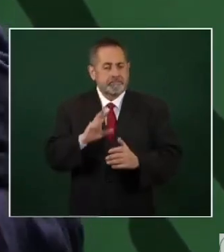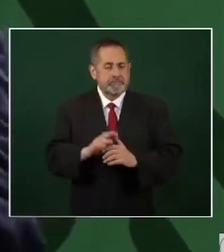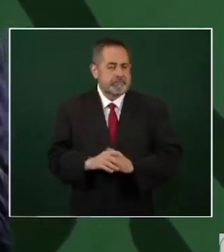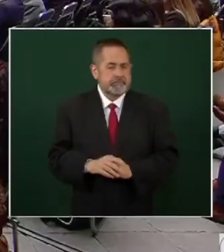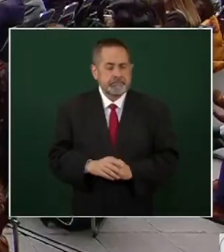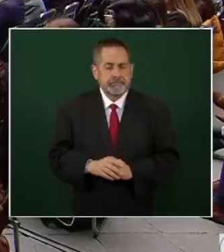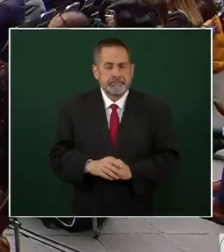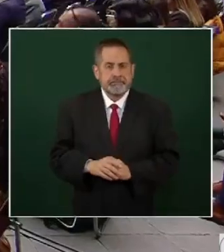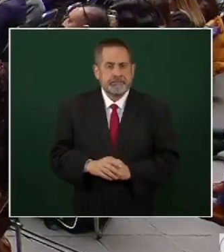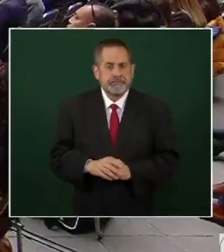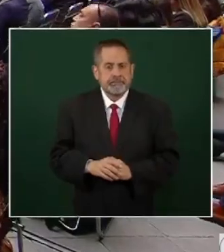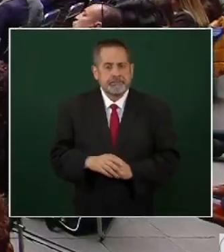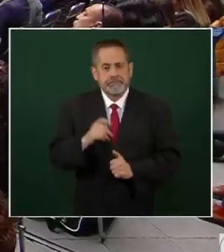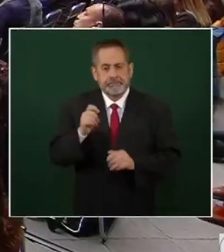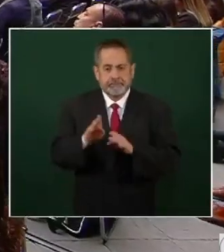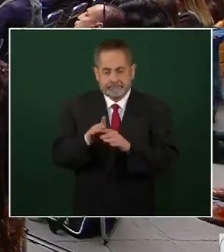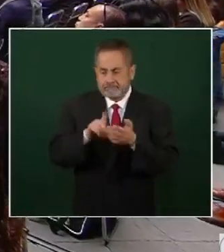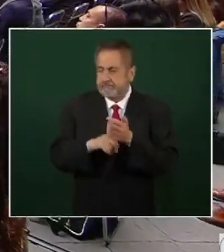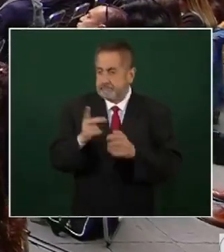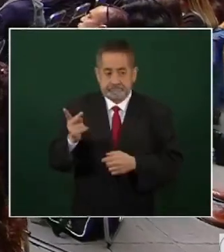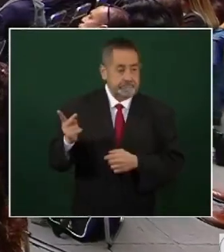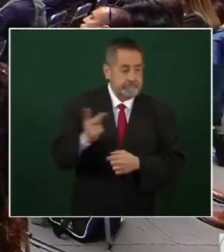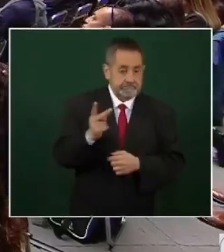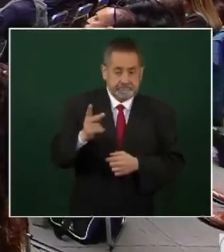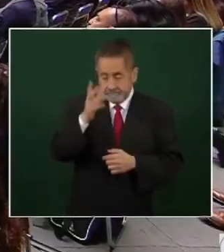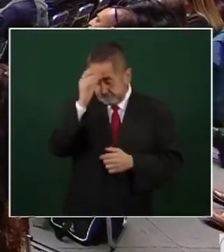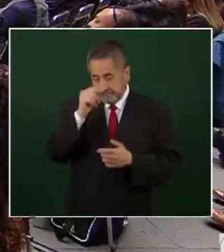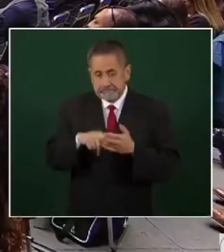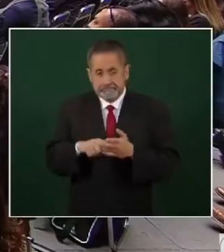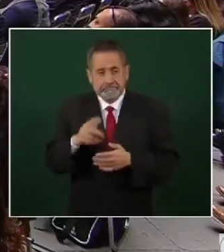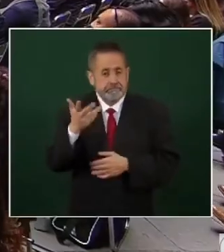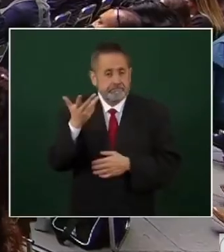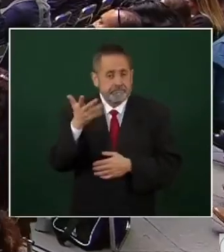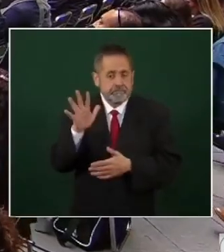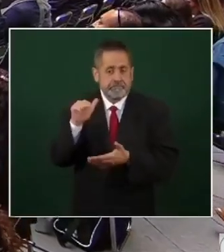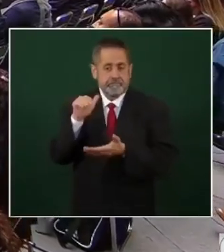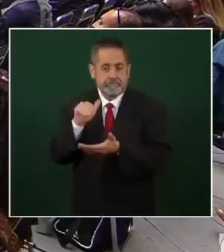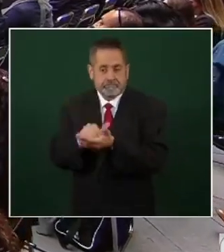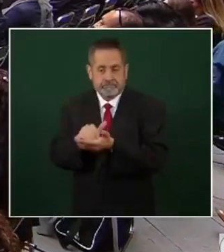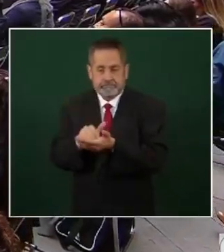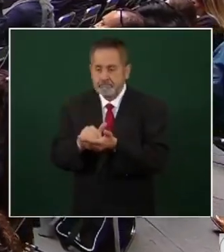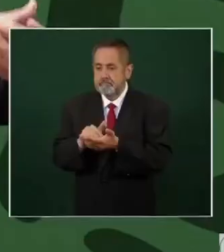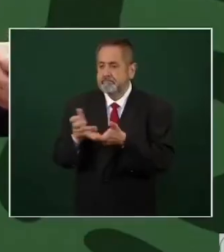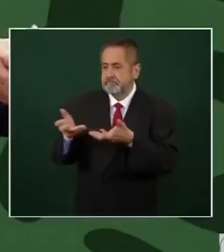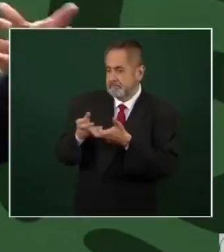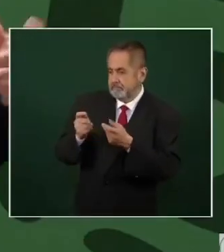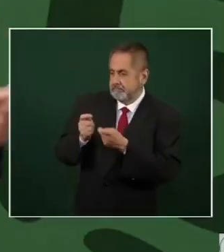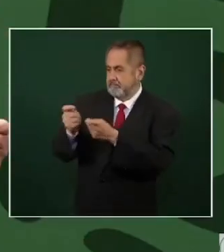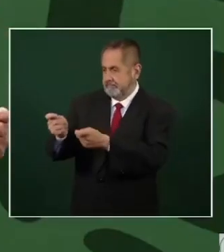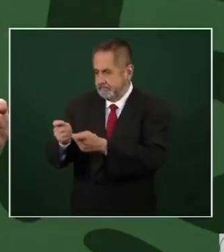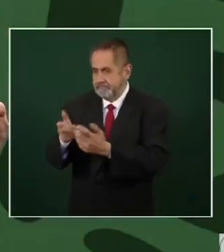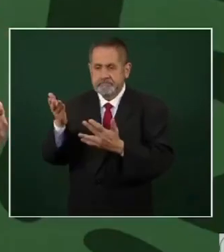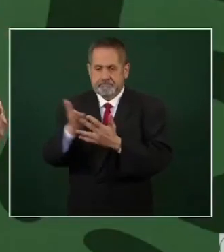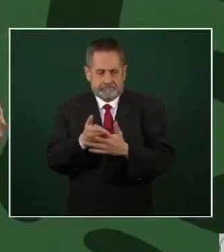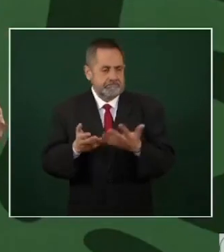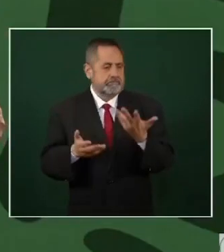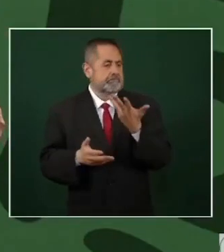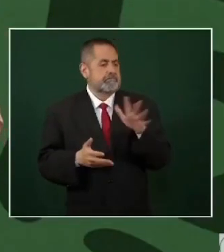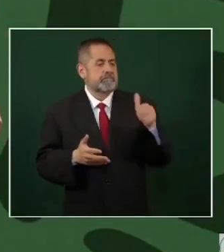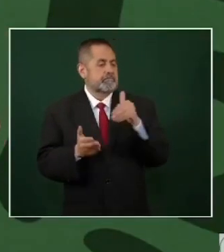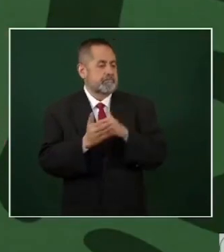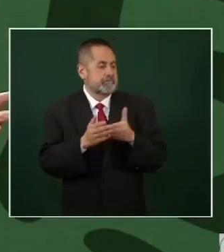que se logre un acuerdo, 10.000 hectáreas para un pueblo, 10.000 para otro,